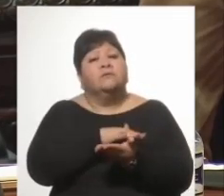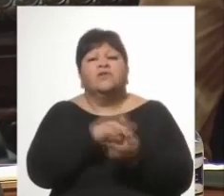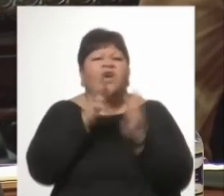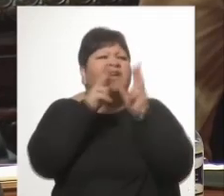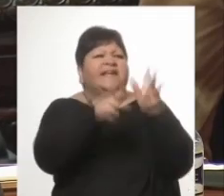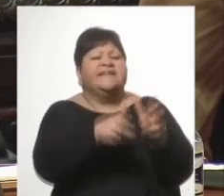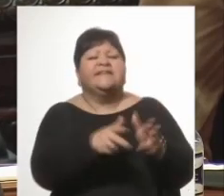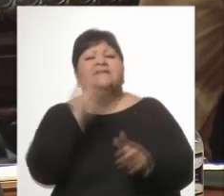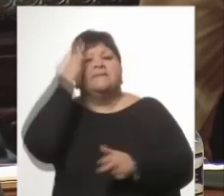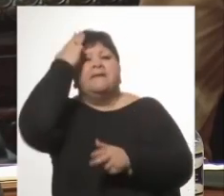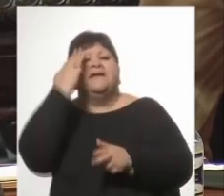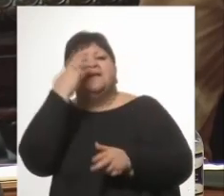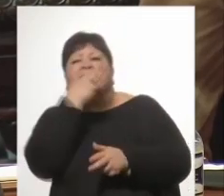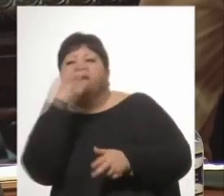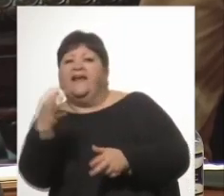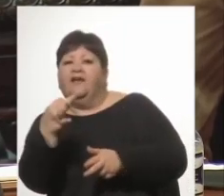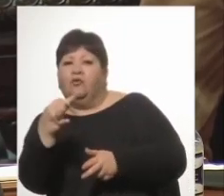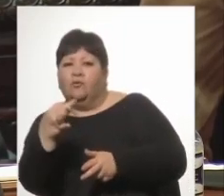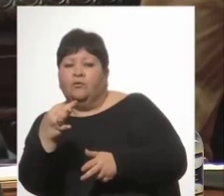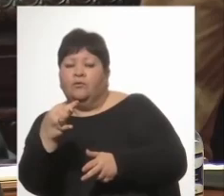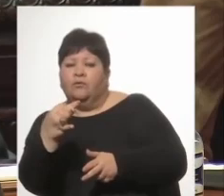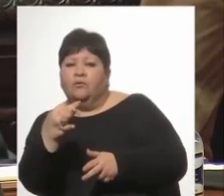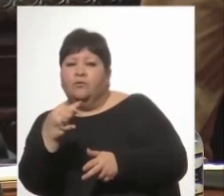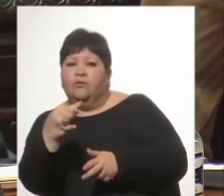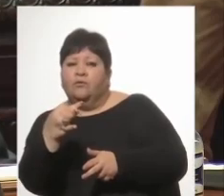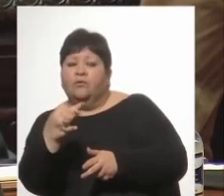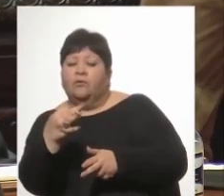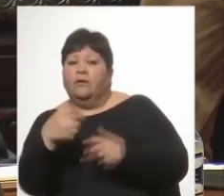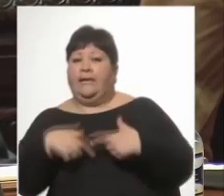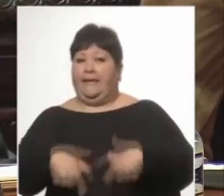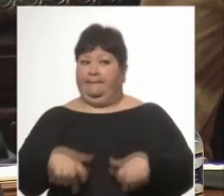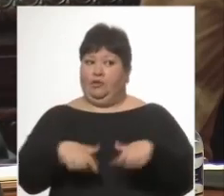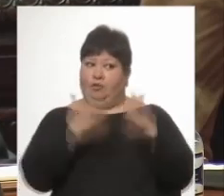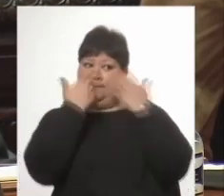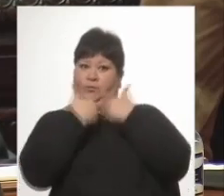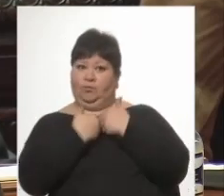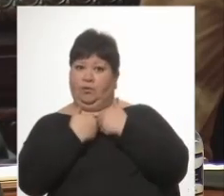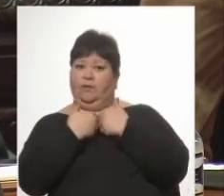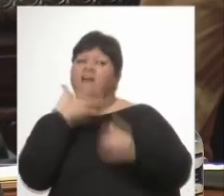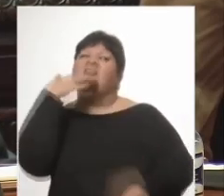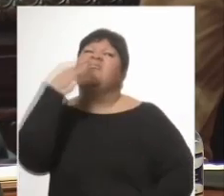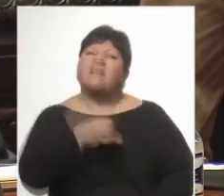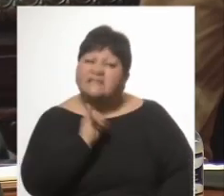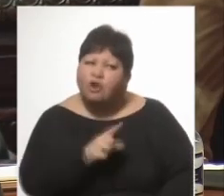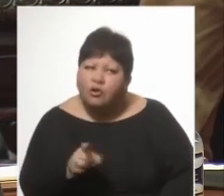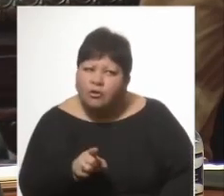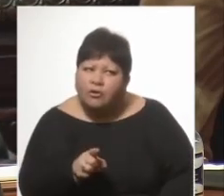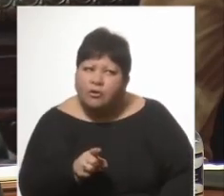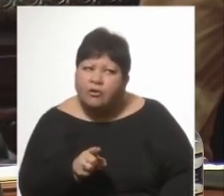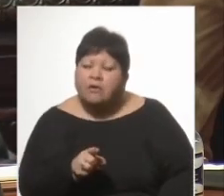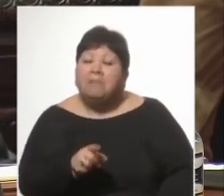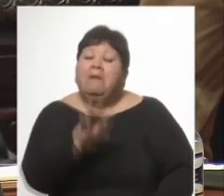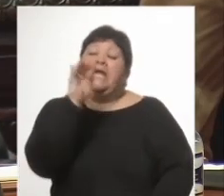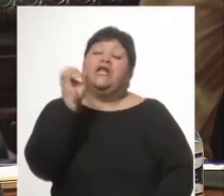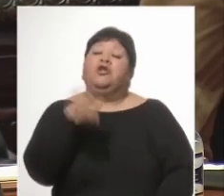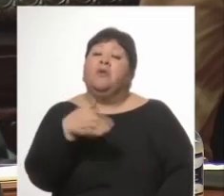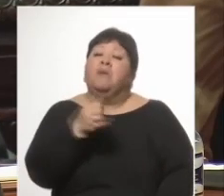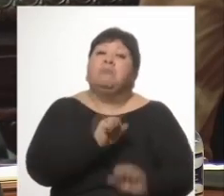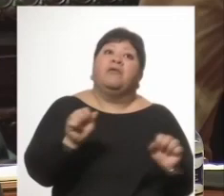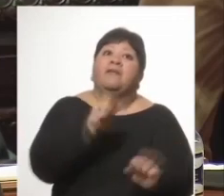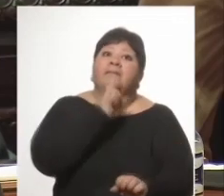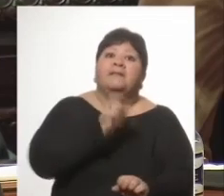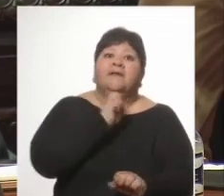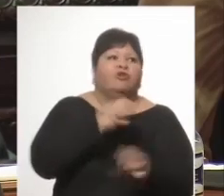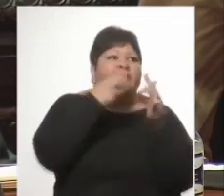Manini declaró que el ministro lo consultó, ¿es cierto o no es cierto? Aunque sea para que Toma le mintiera, no se